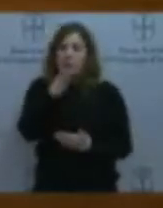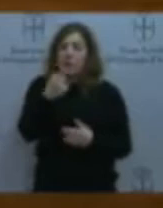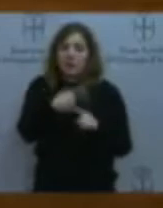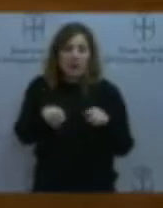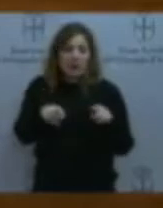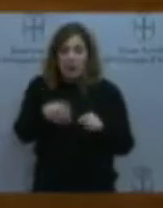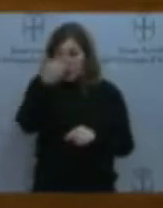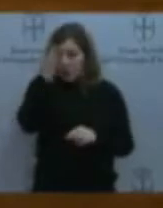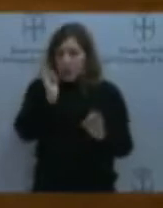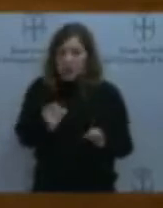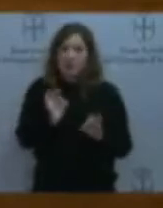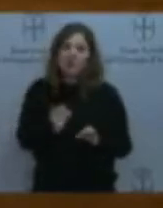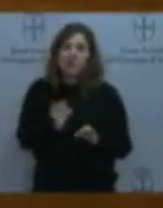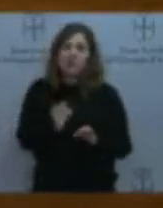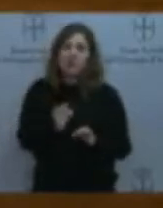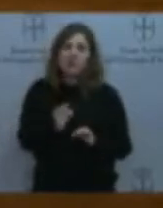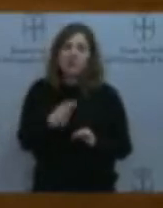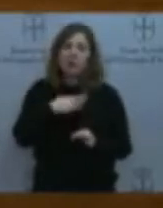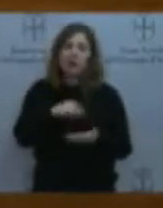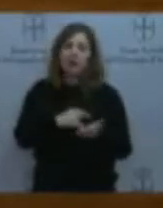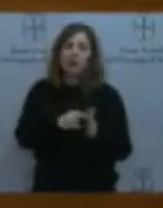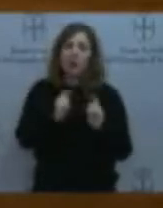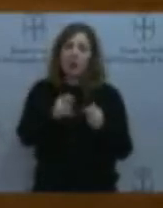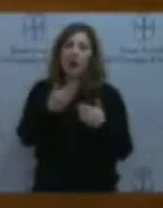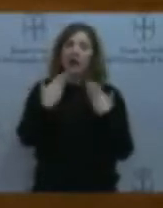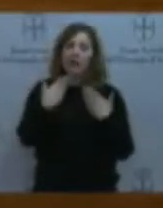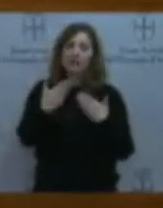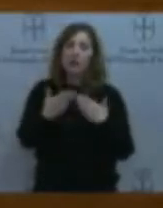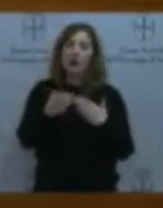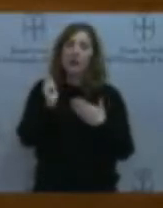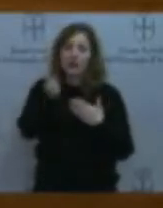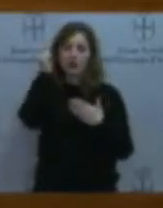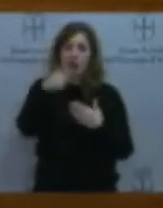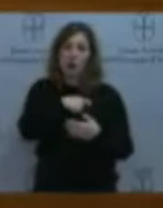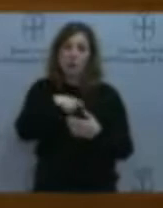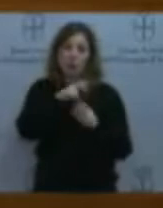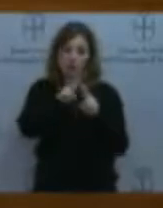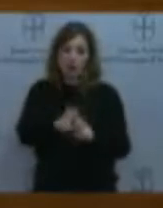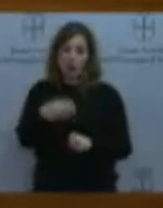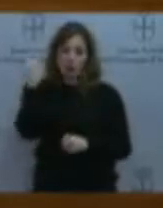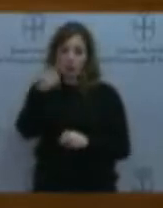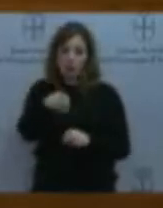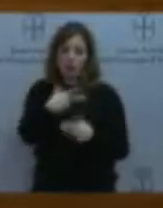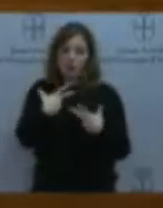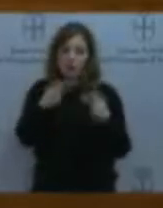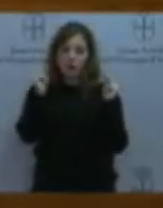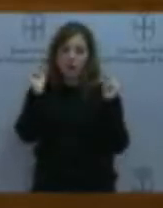diferencia se pueda subsanar gracias al dictamen de la Comisión de Investigación. Yo creo que eso pone fin a cualquier